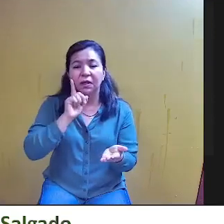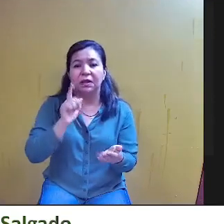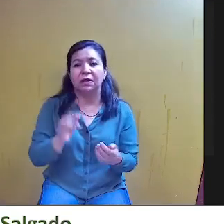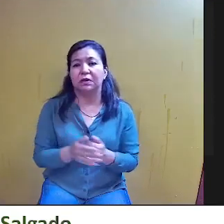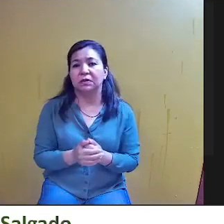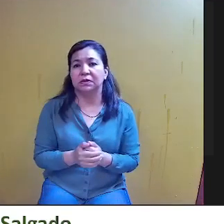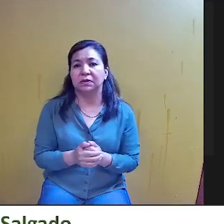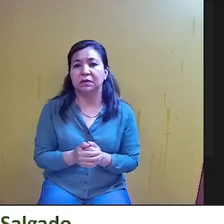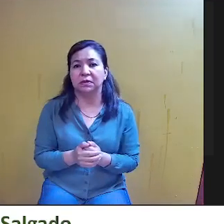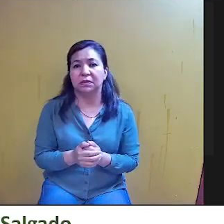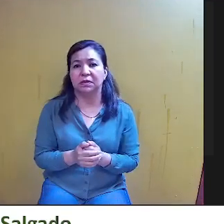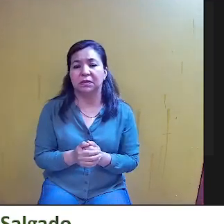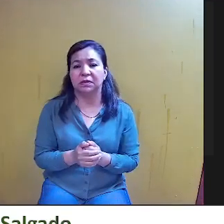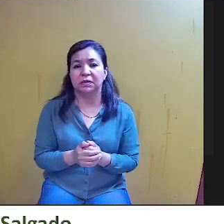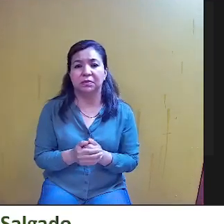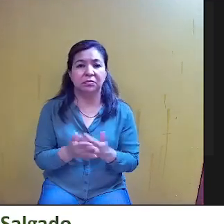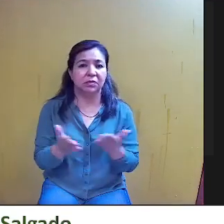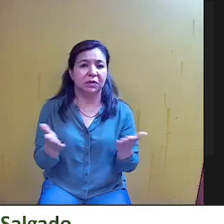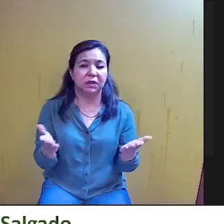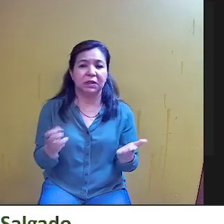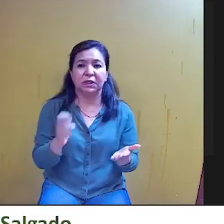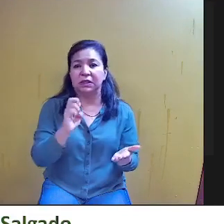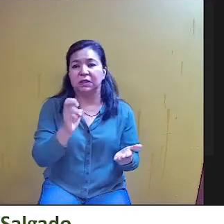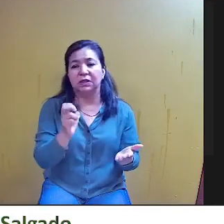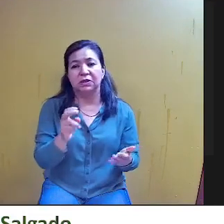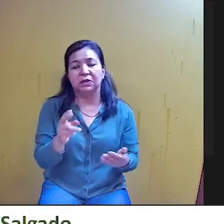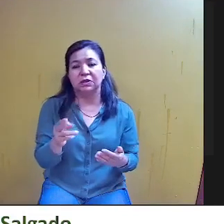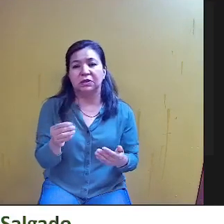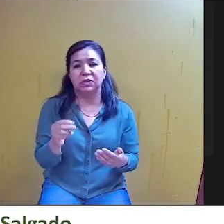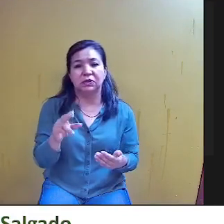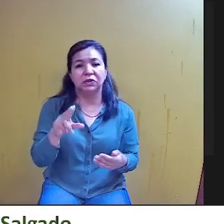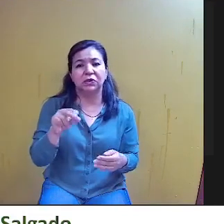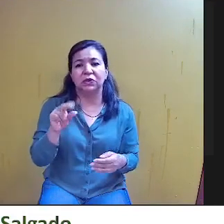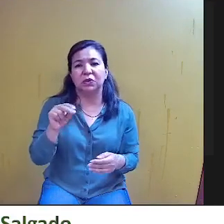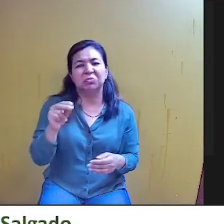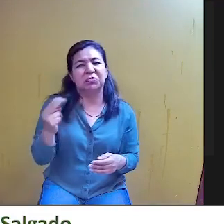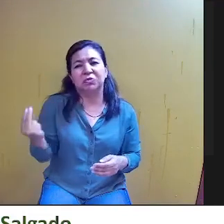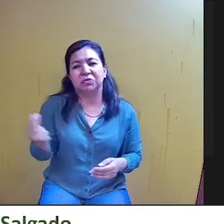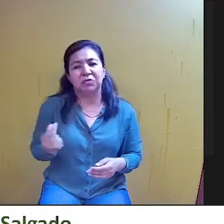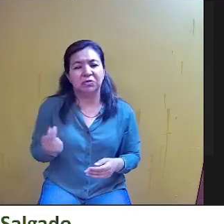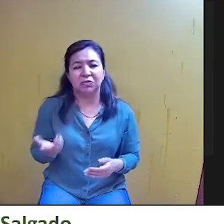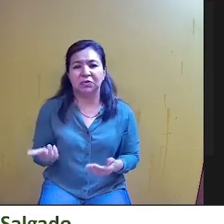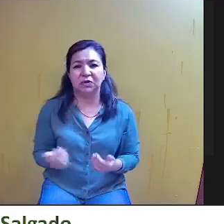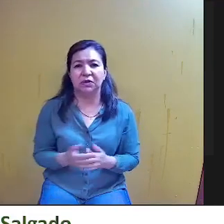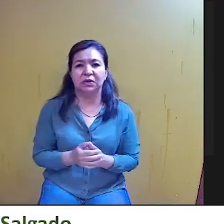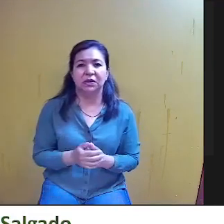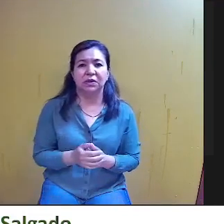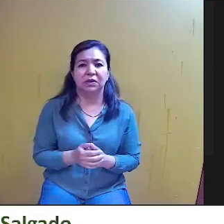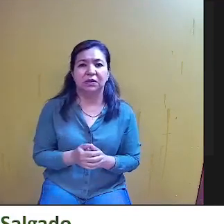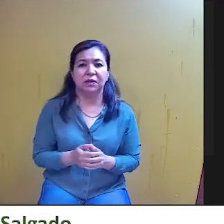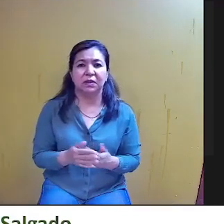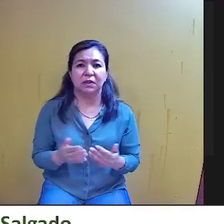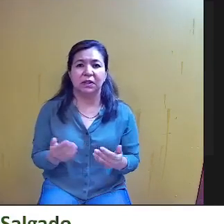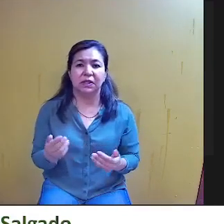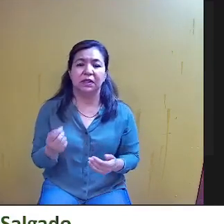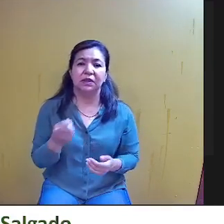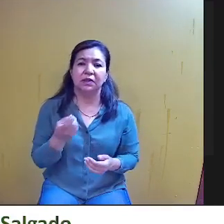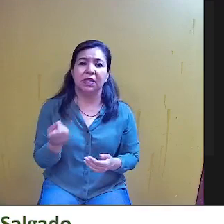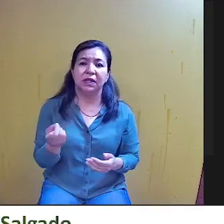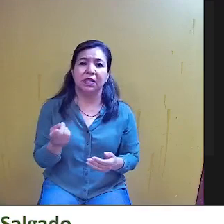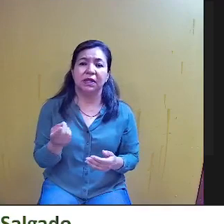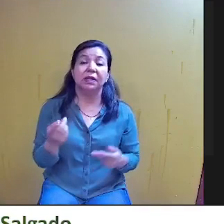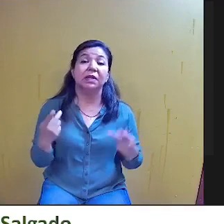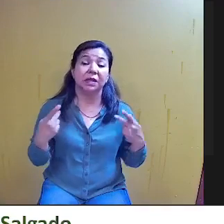Esto último es imprescindible justamente para estudiar el elemento subjetivo respecto de la